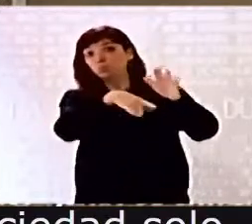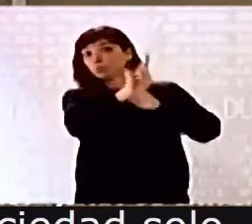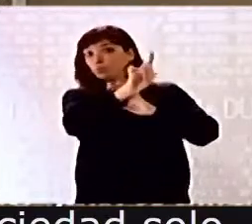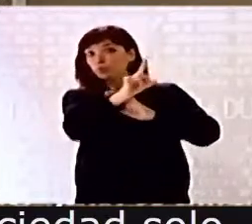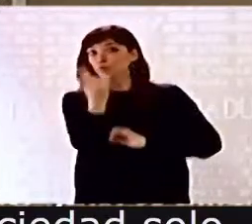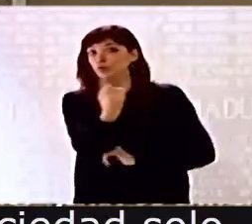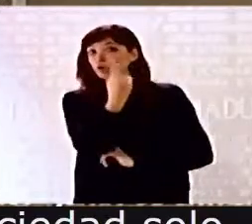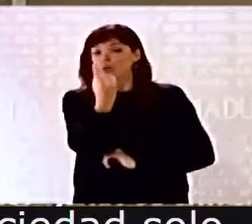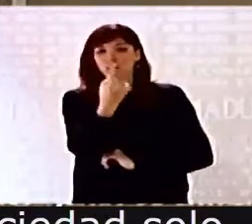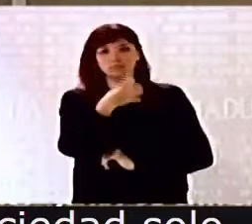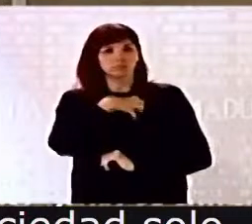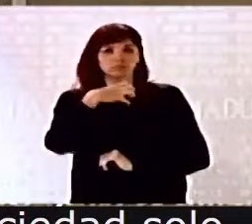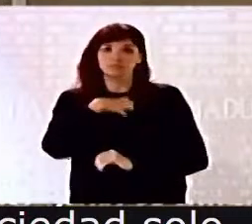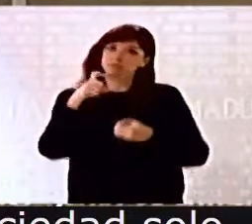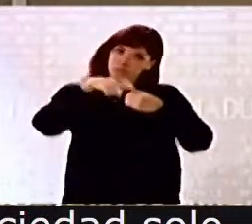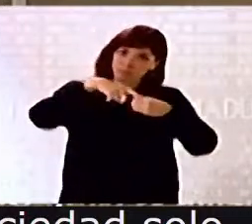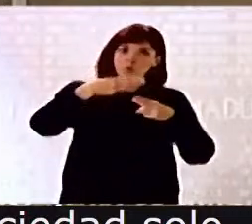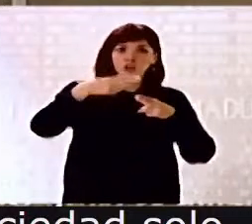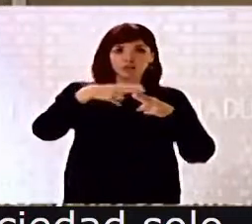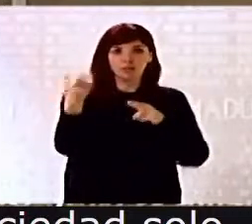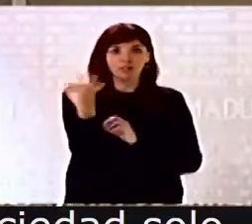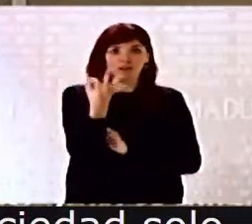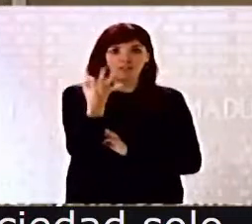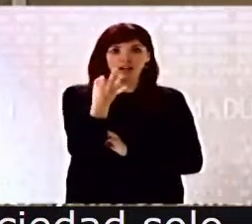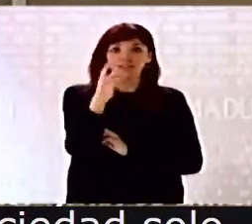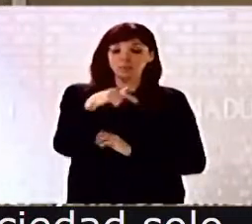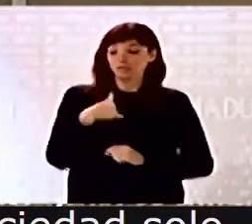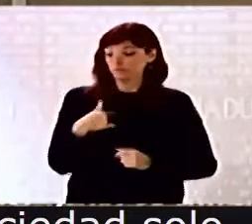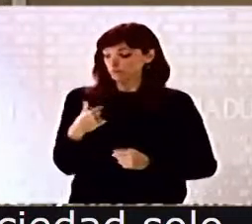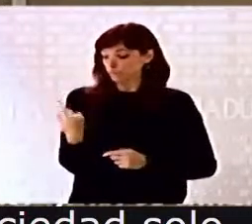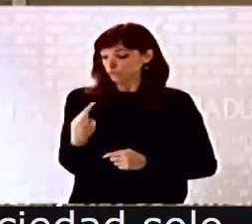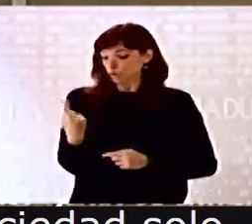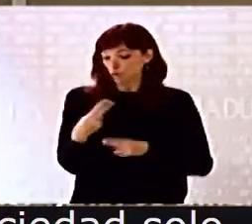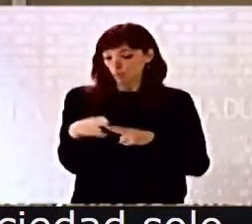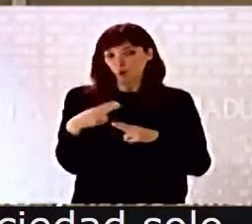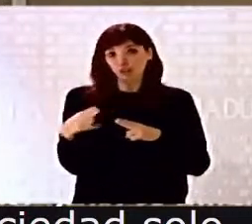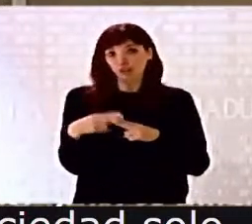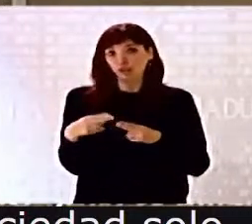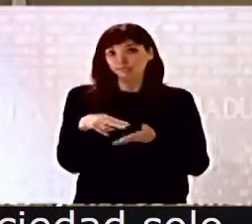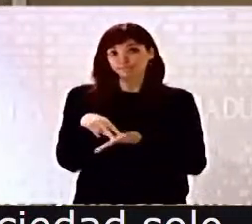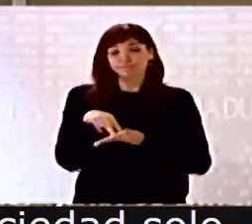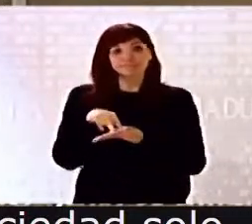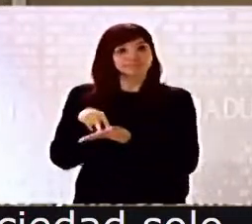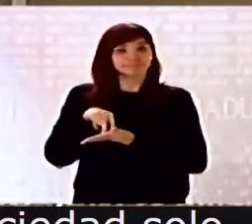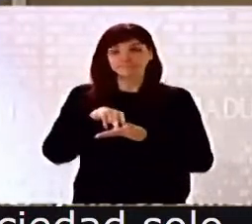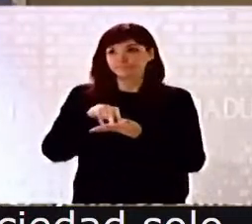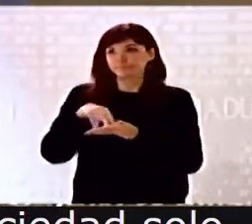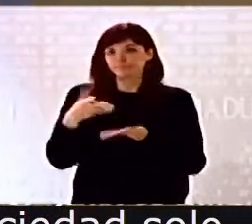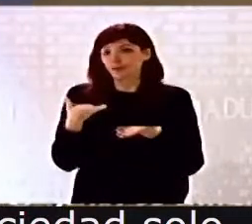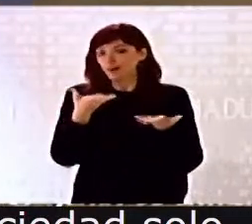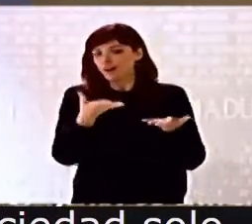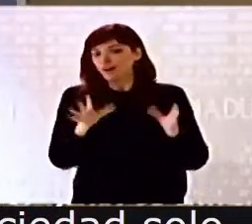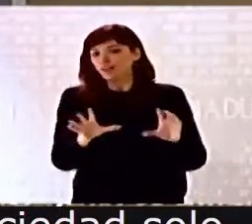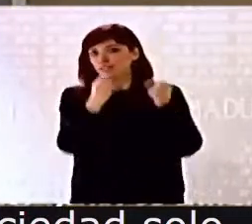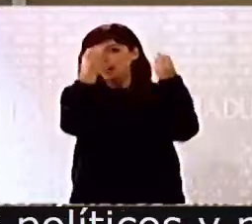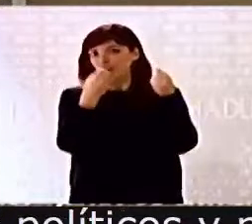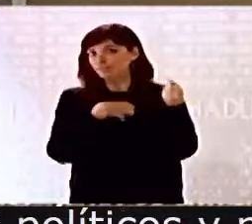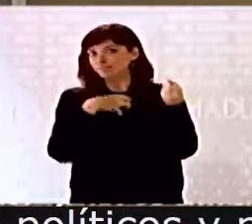la concurrencia de los políticos, y los políticos solos no podemos hacer que la sociedad salga de